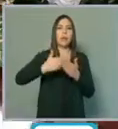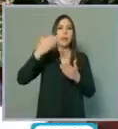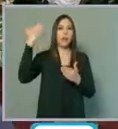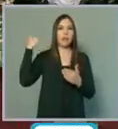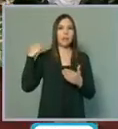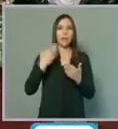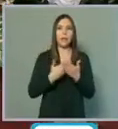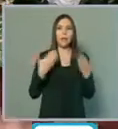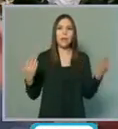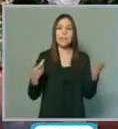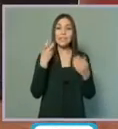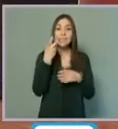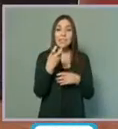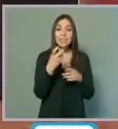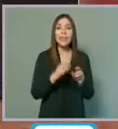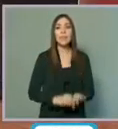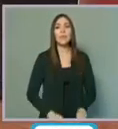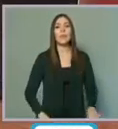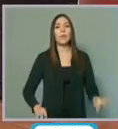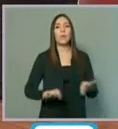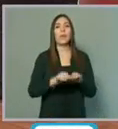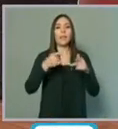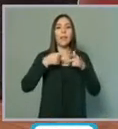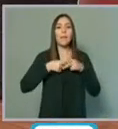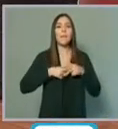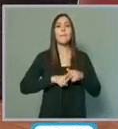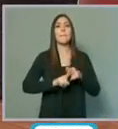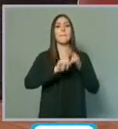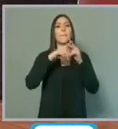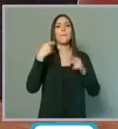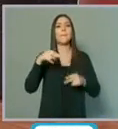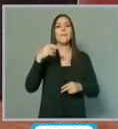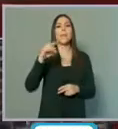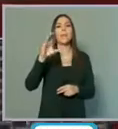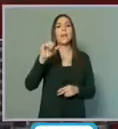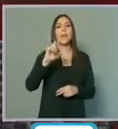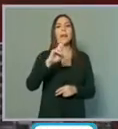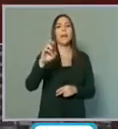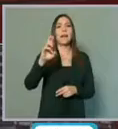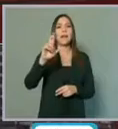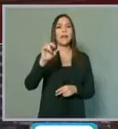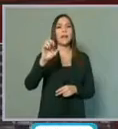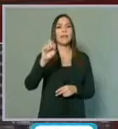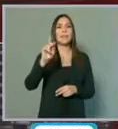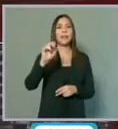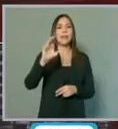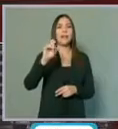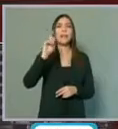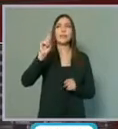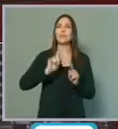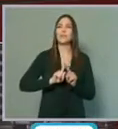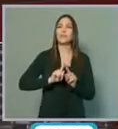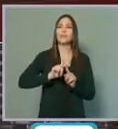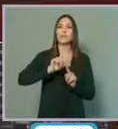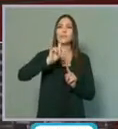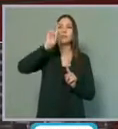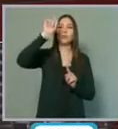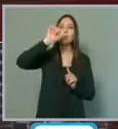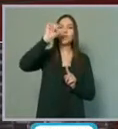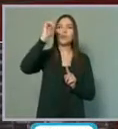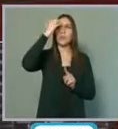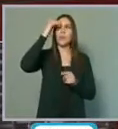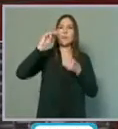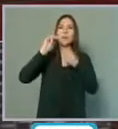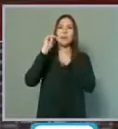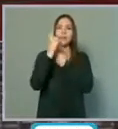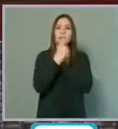que es tan importante el inicio de la carrera espacial tripulada, ¿no? Sí. Entonces, ¿qué les parece si hacemos clic primero para,